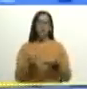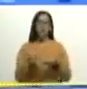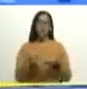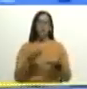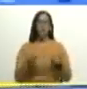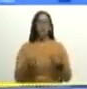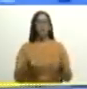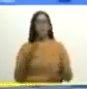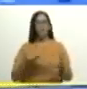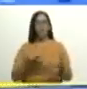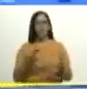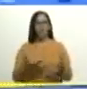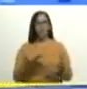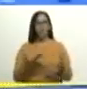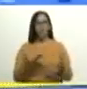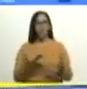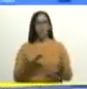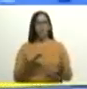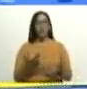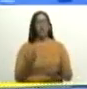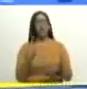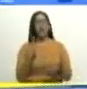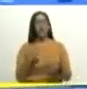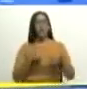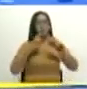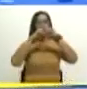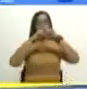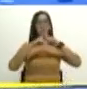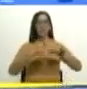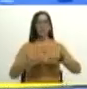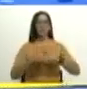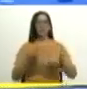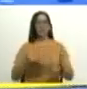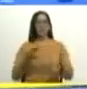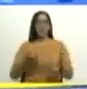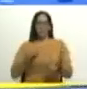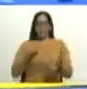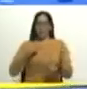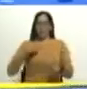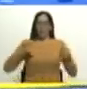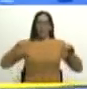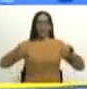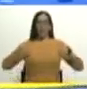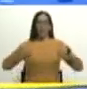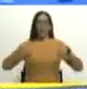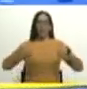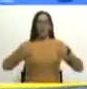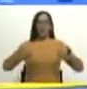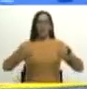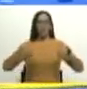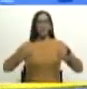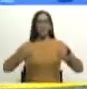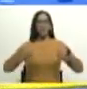Muy importante. Y que es un dato vital, pues yo tengo aquí los niveles de